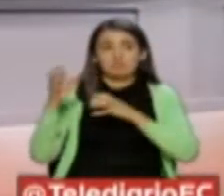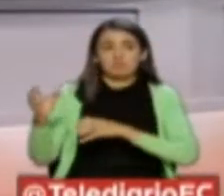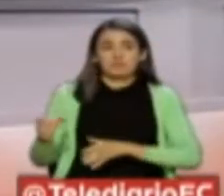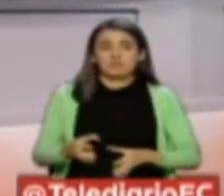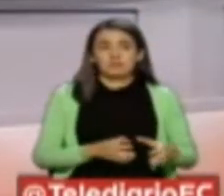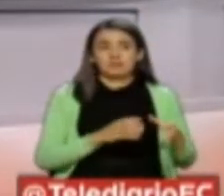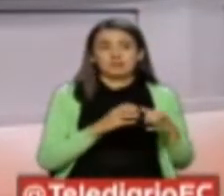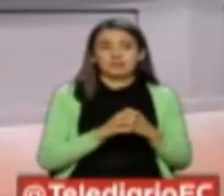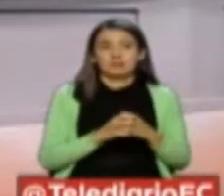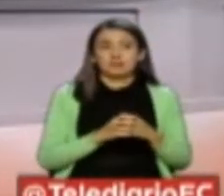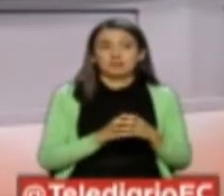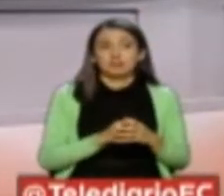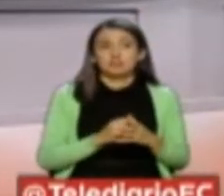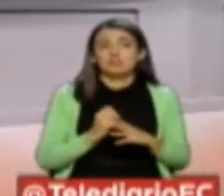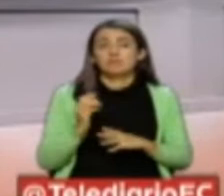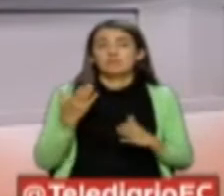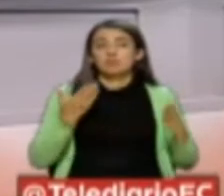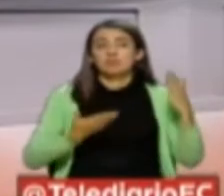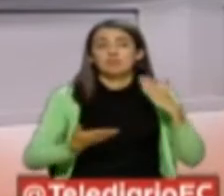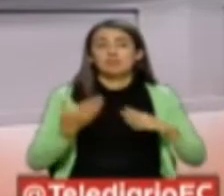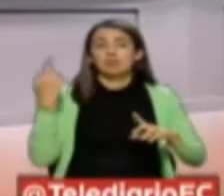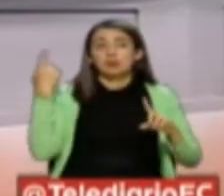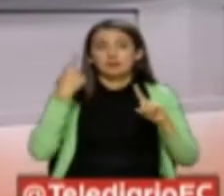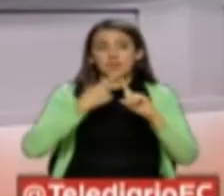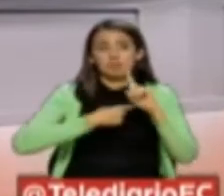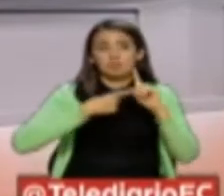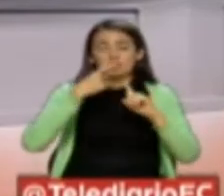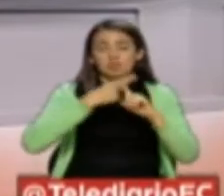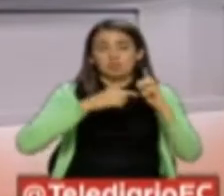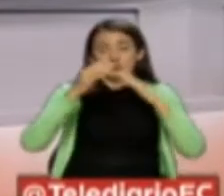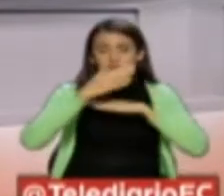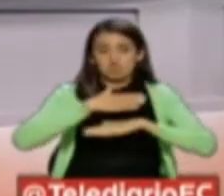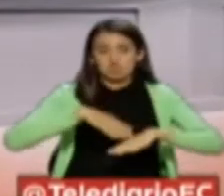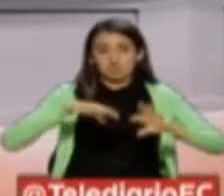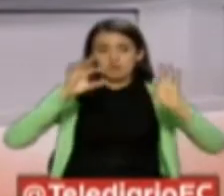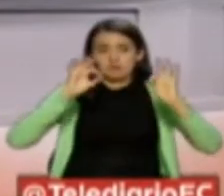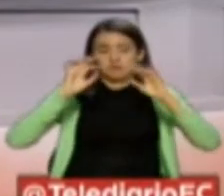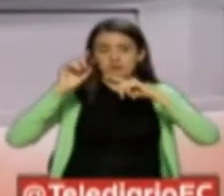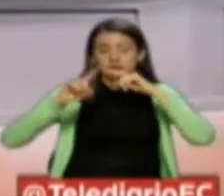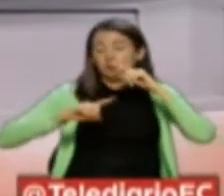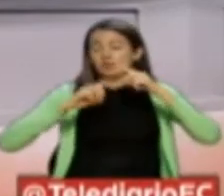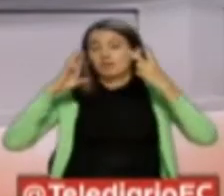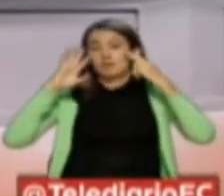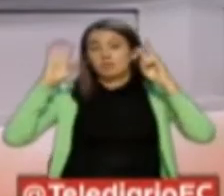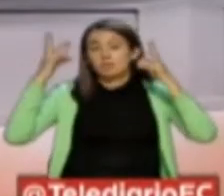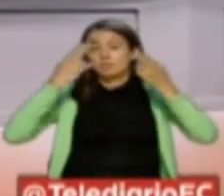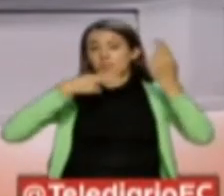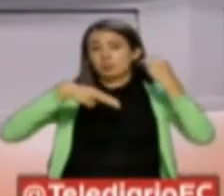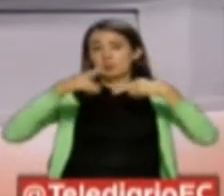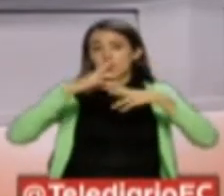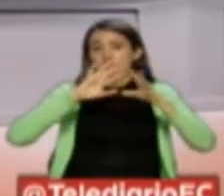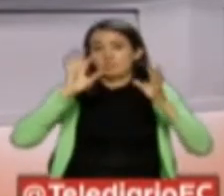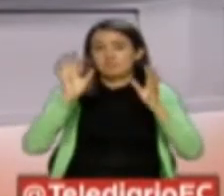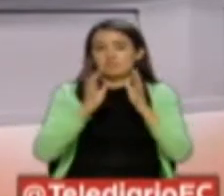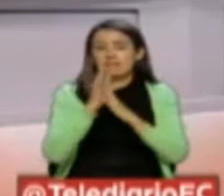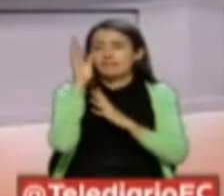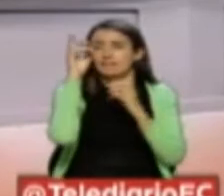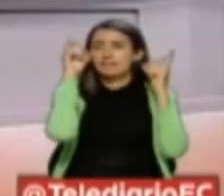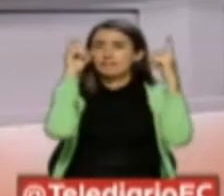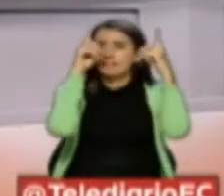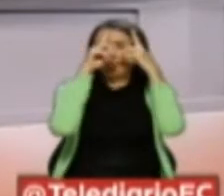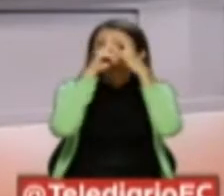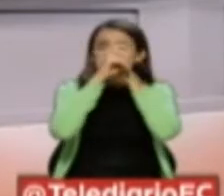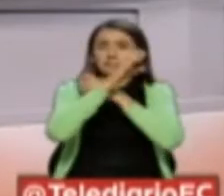emprendedores que se toman también el mercado de esta manera, con emprendimientos tan bonitos y tan complicados que necesitan